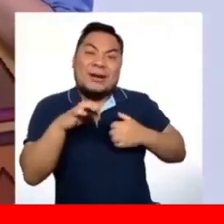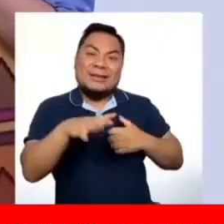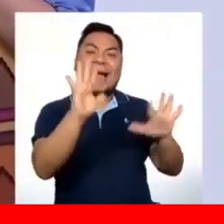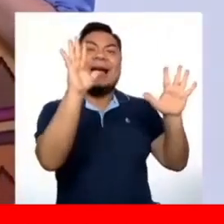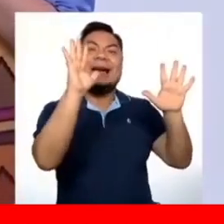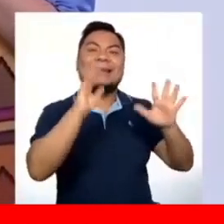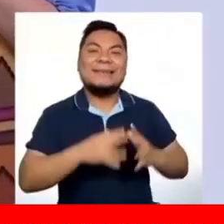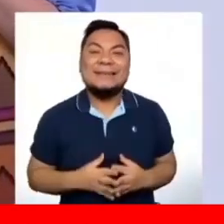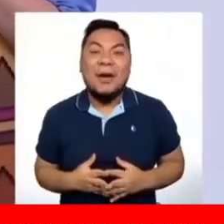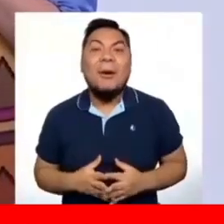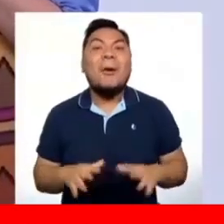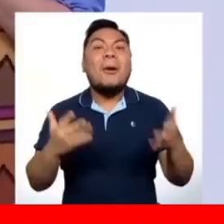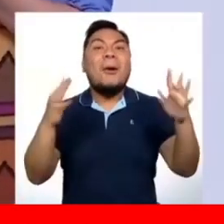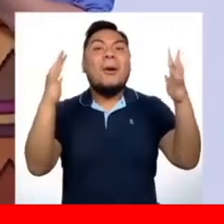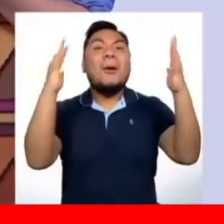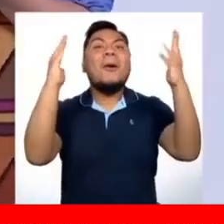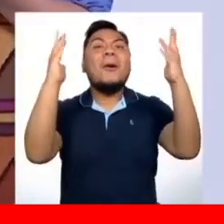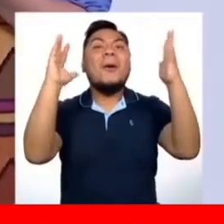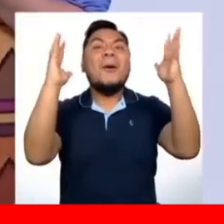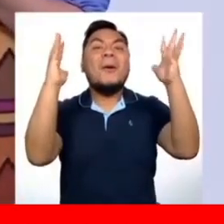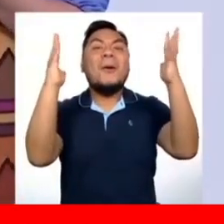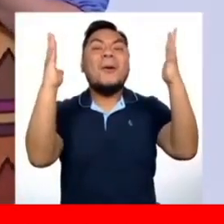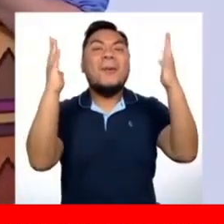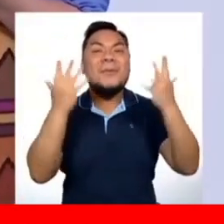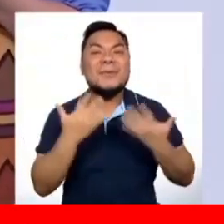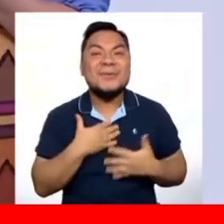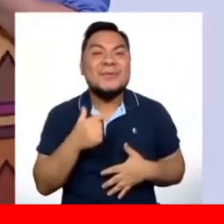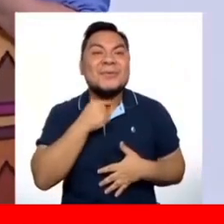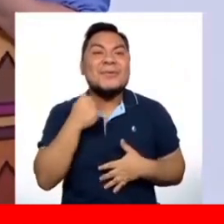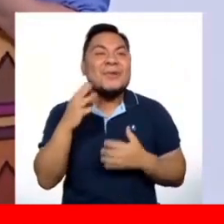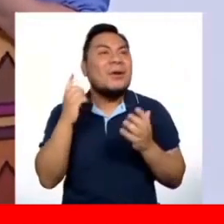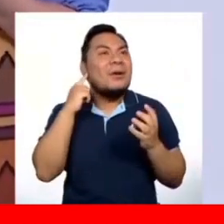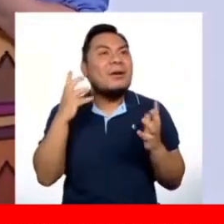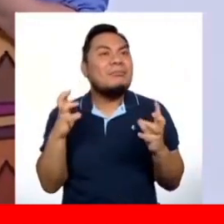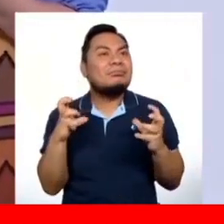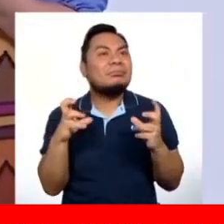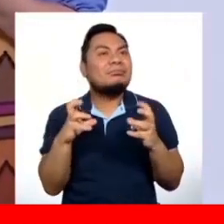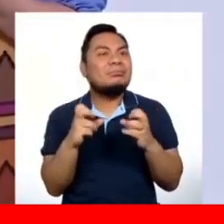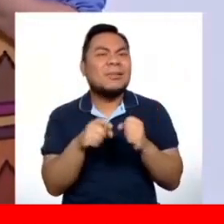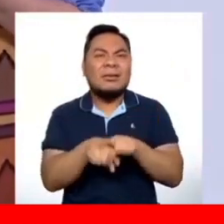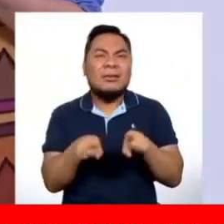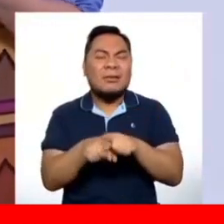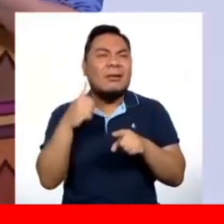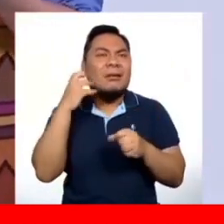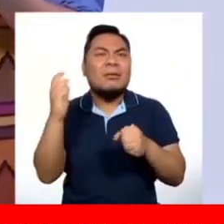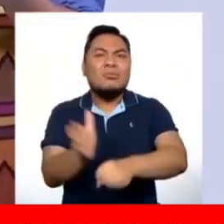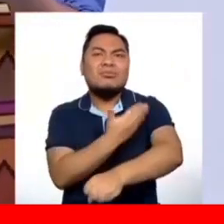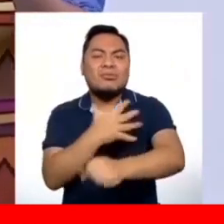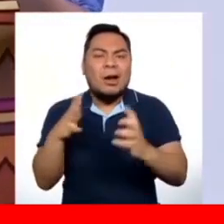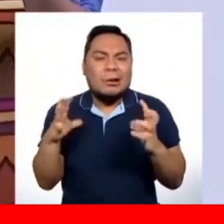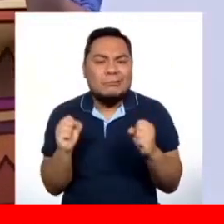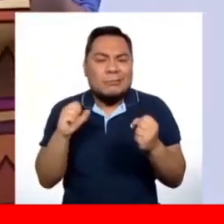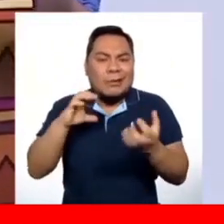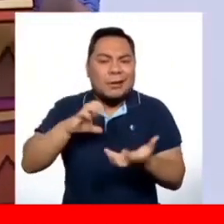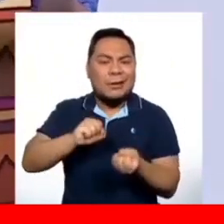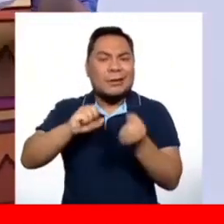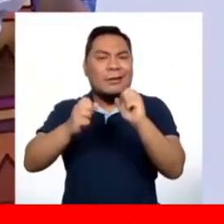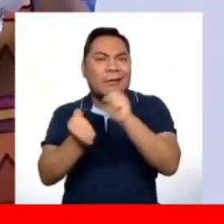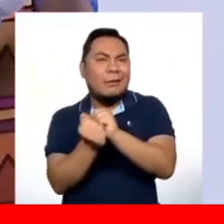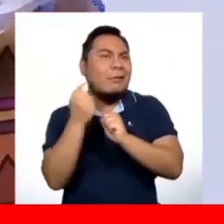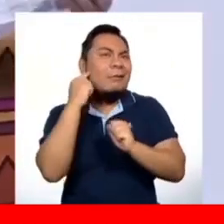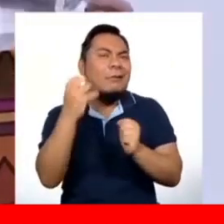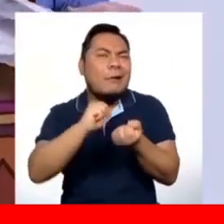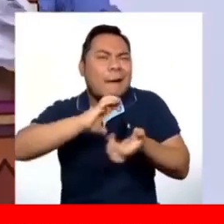Corre araña. ¡Oh! Me ha encantado el sonido del papel, Javier. Es como un instrumento musical. Así es, el papel se convierte en un